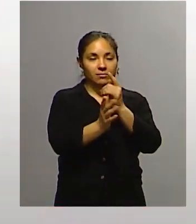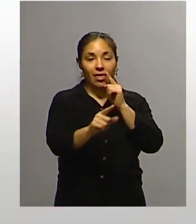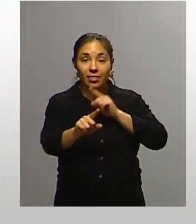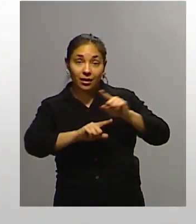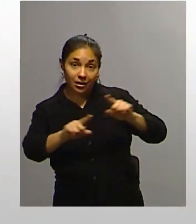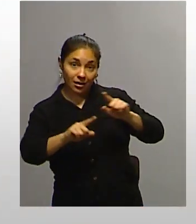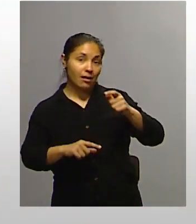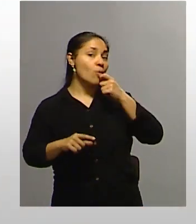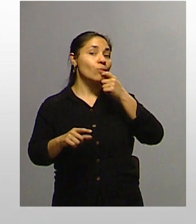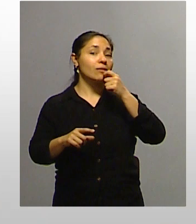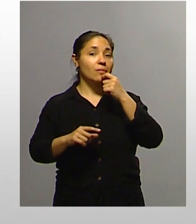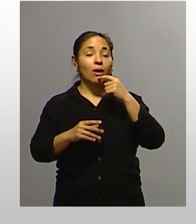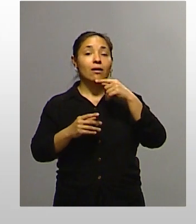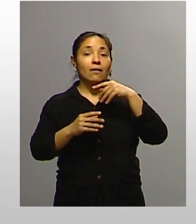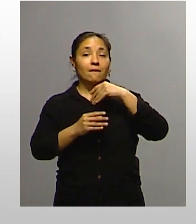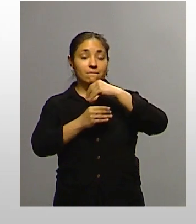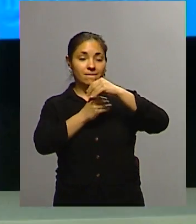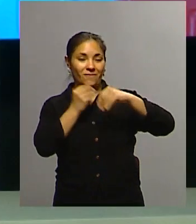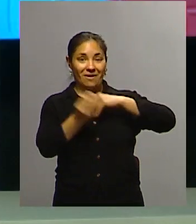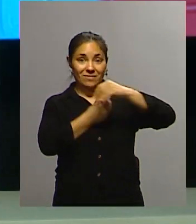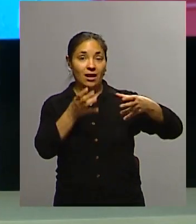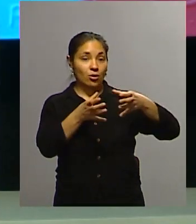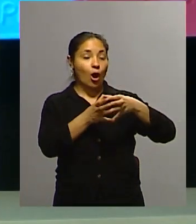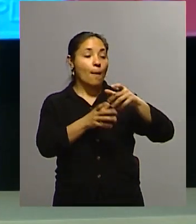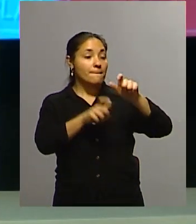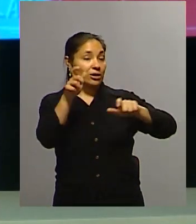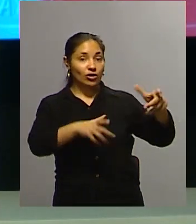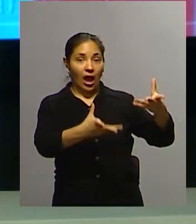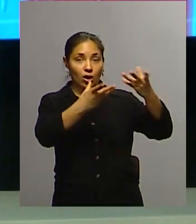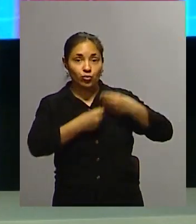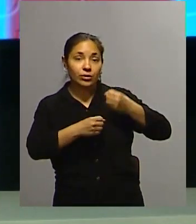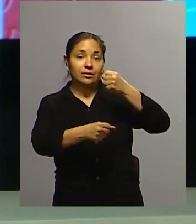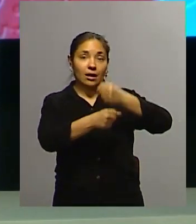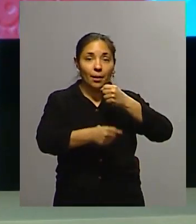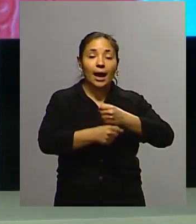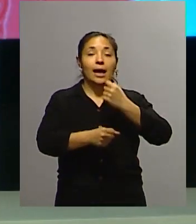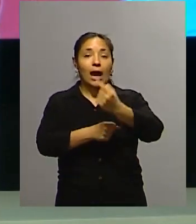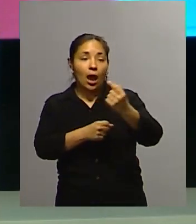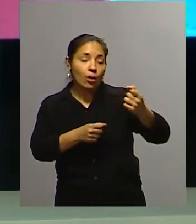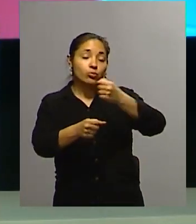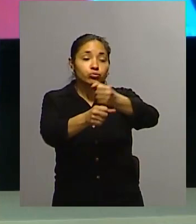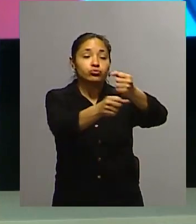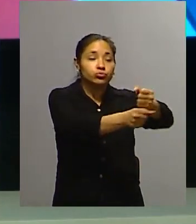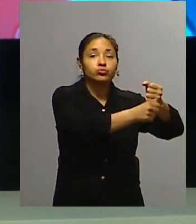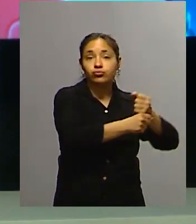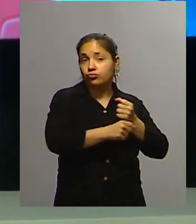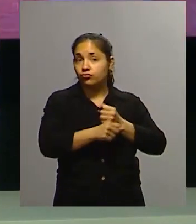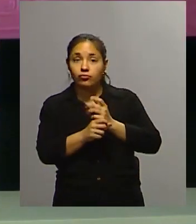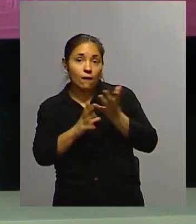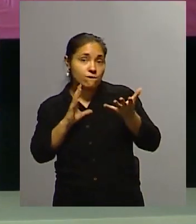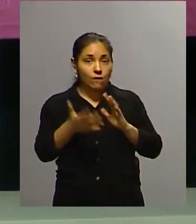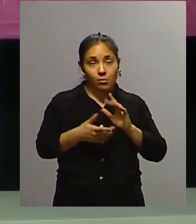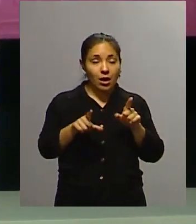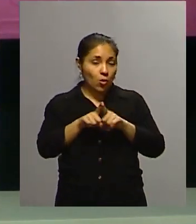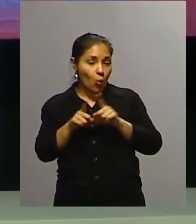lo que hacemos es tener gente que nos ayuda y que hace las tareas seguramente de manera mucho más eficiente o tan eficiente como lo haría